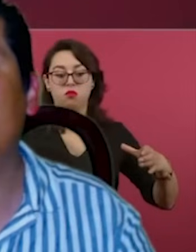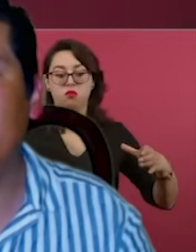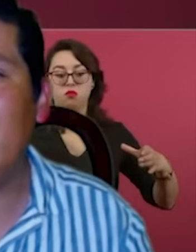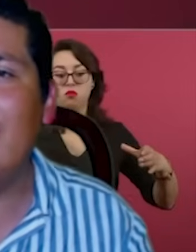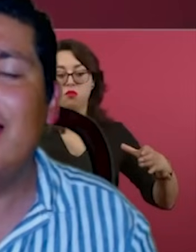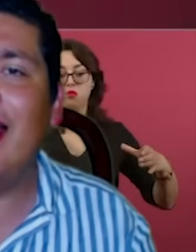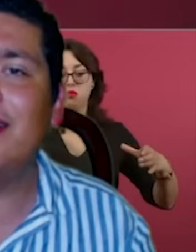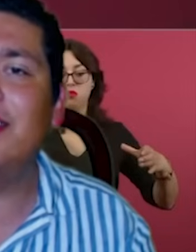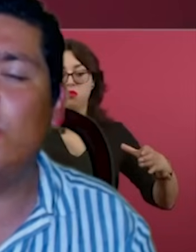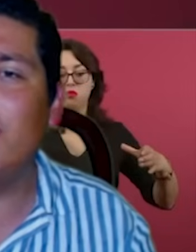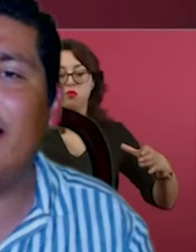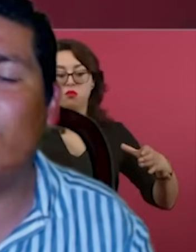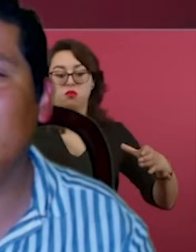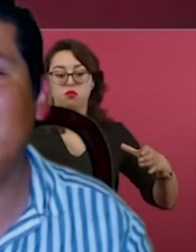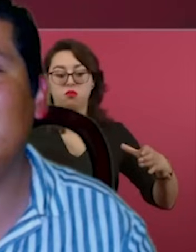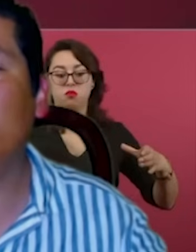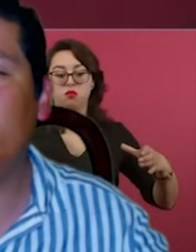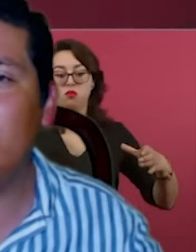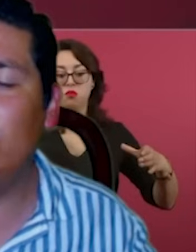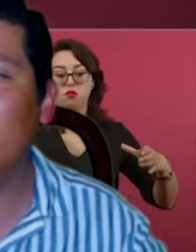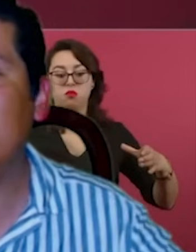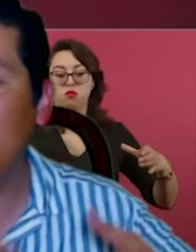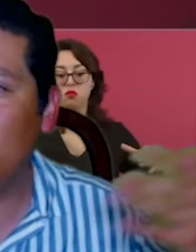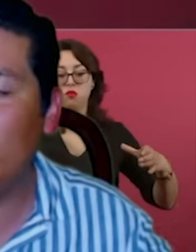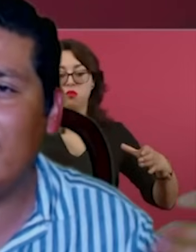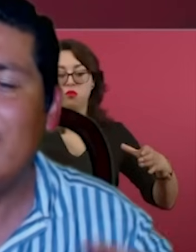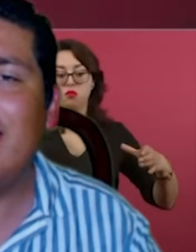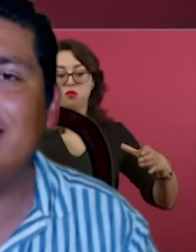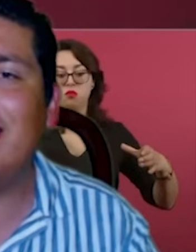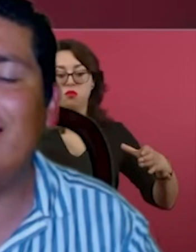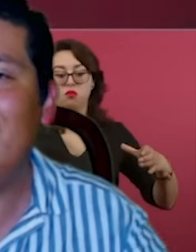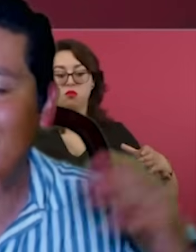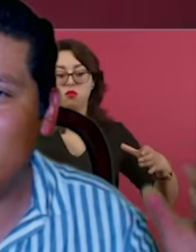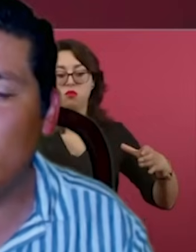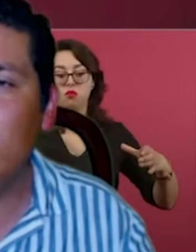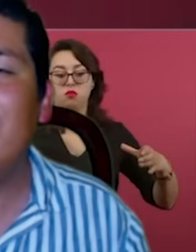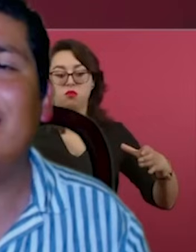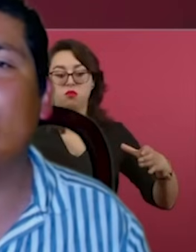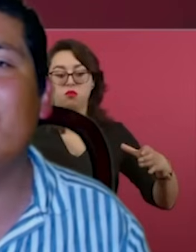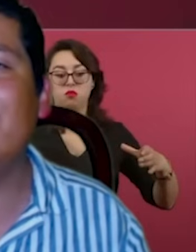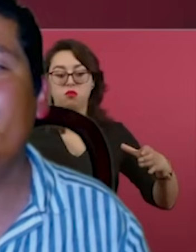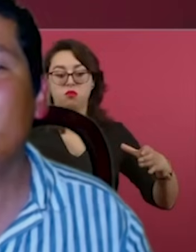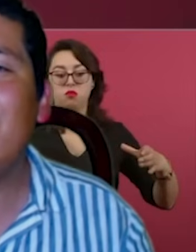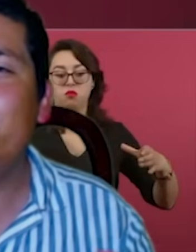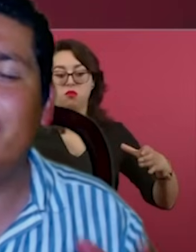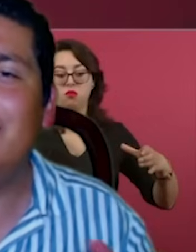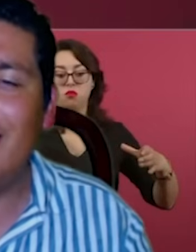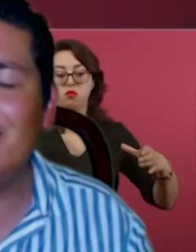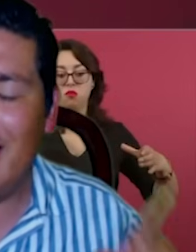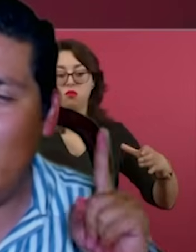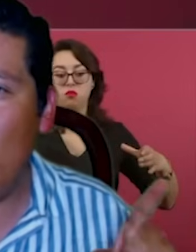presidente respetará la decisión de la Corte, esta suspensión que se otorga, esta decisión tomada, y